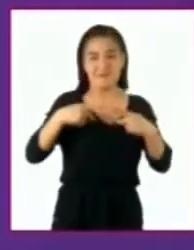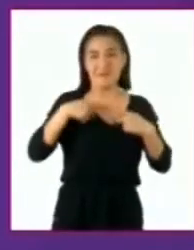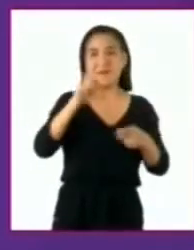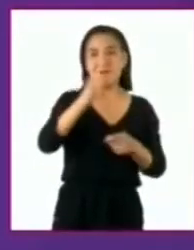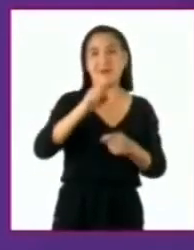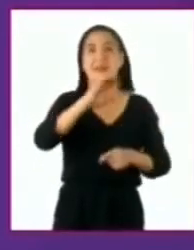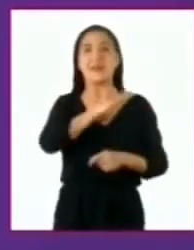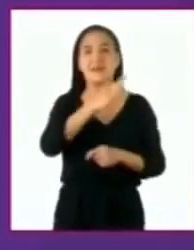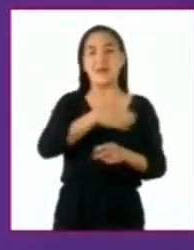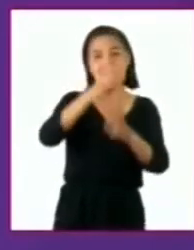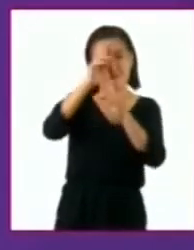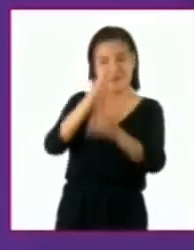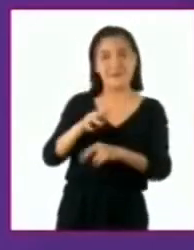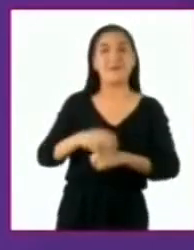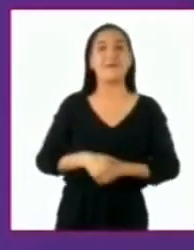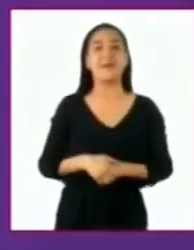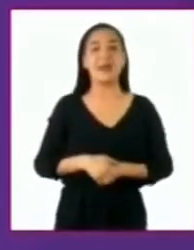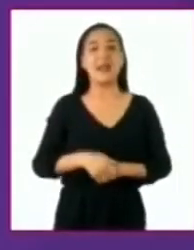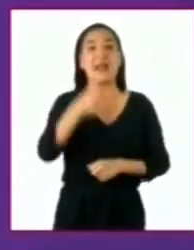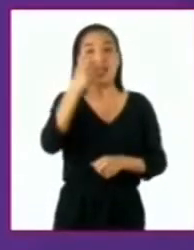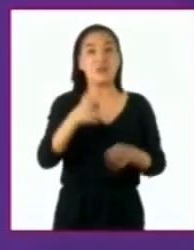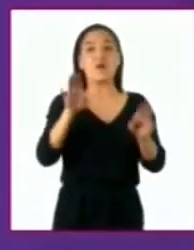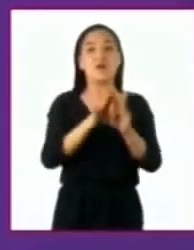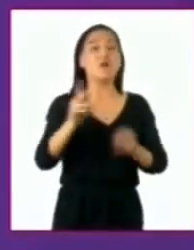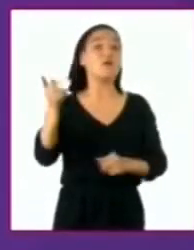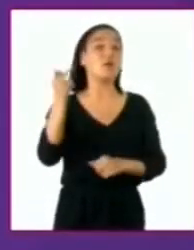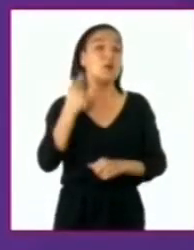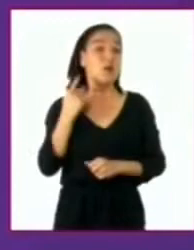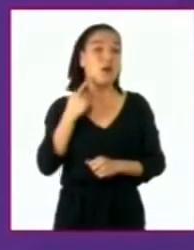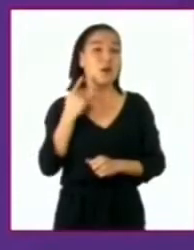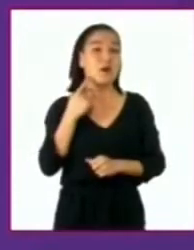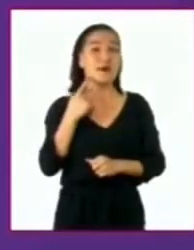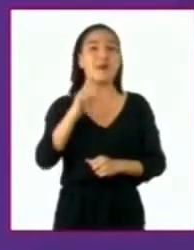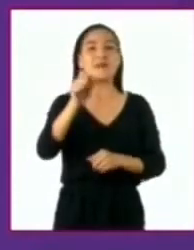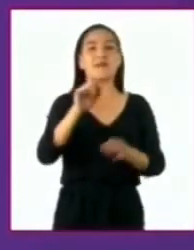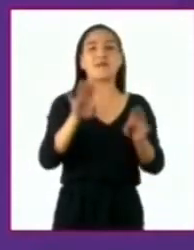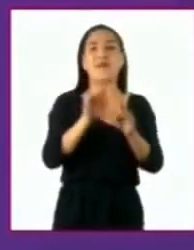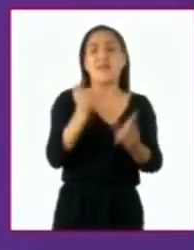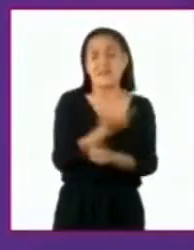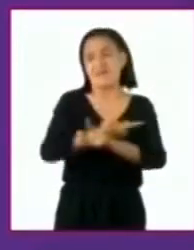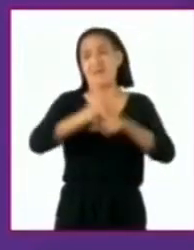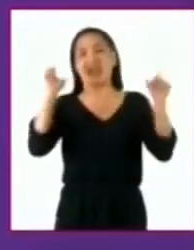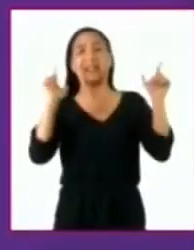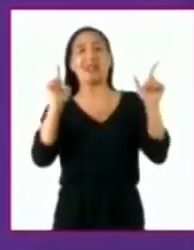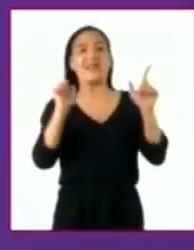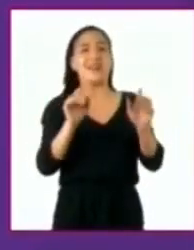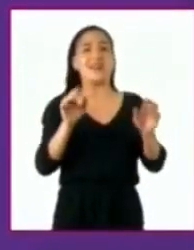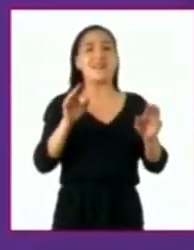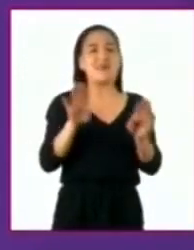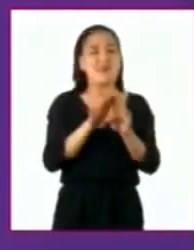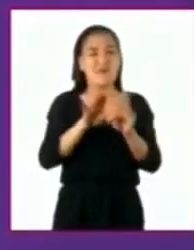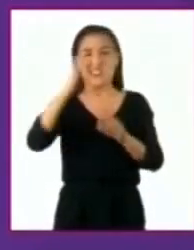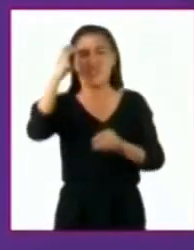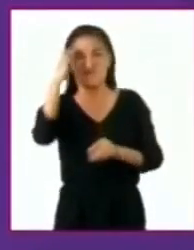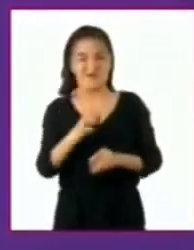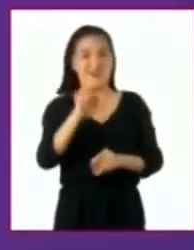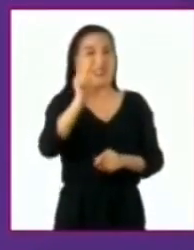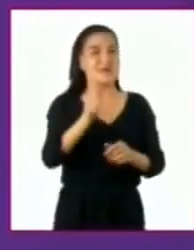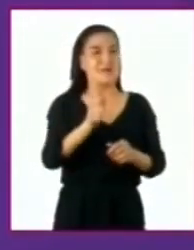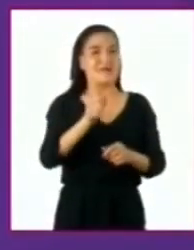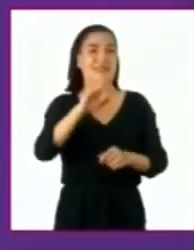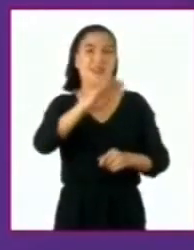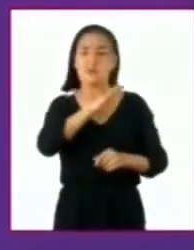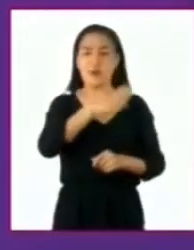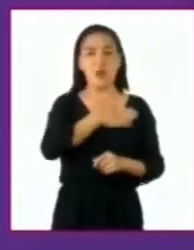insisto, esta no fue una política deliberada maquiavélica de los españoles. Este fue